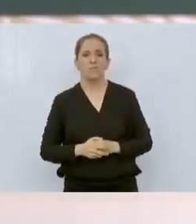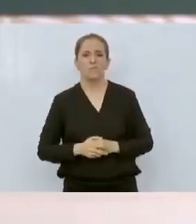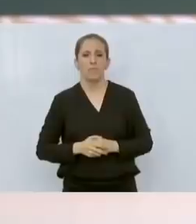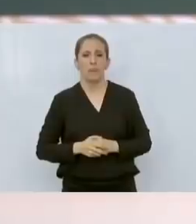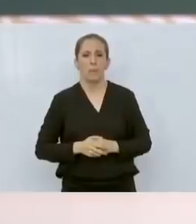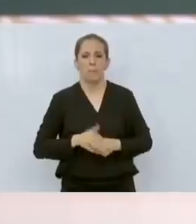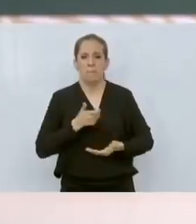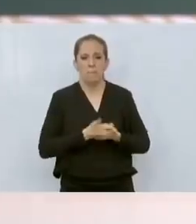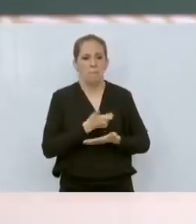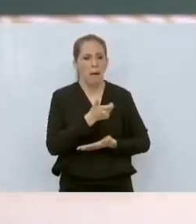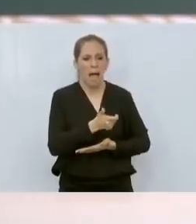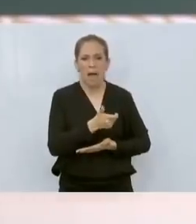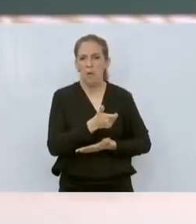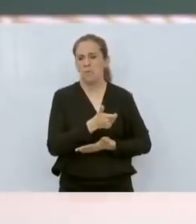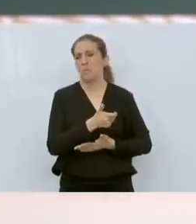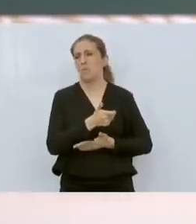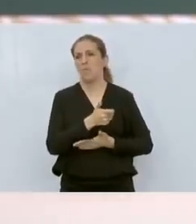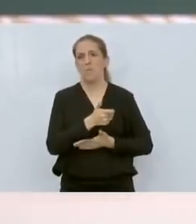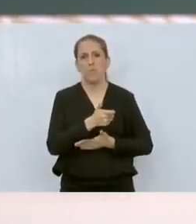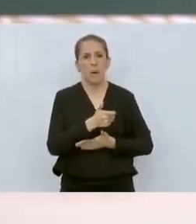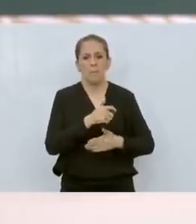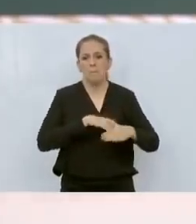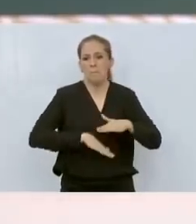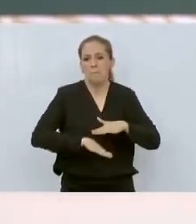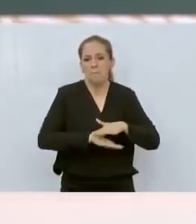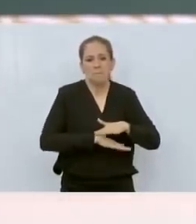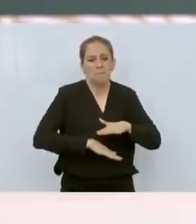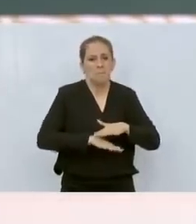los más bajos salarios en el mundo.